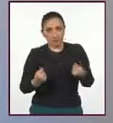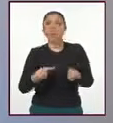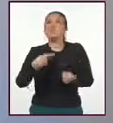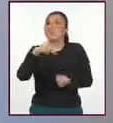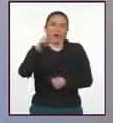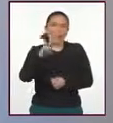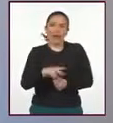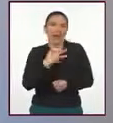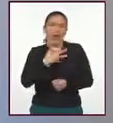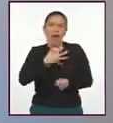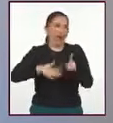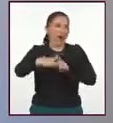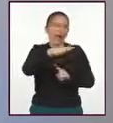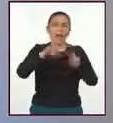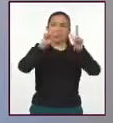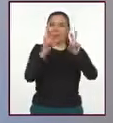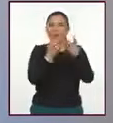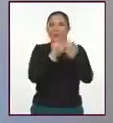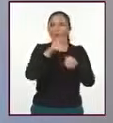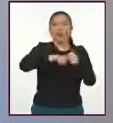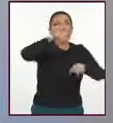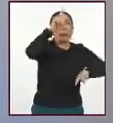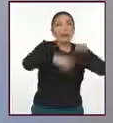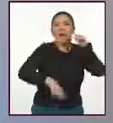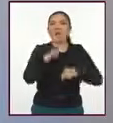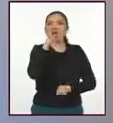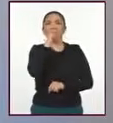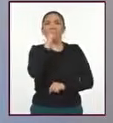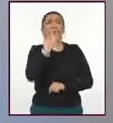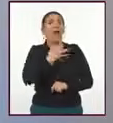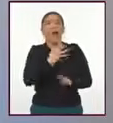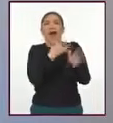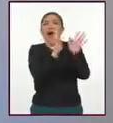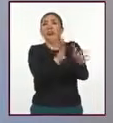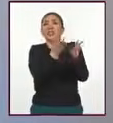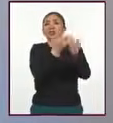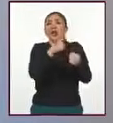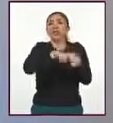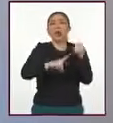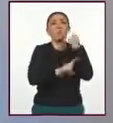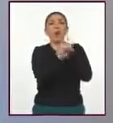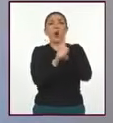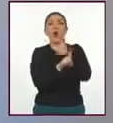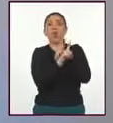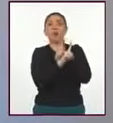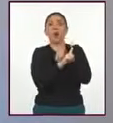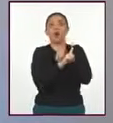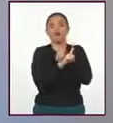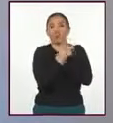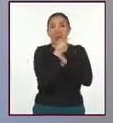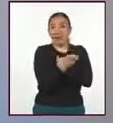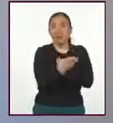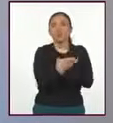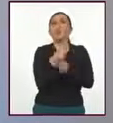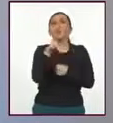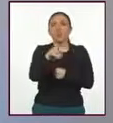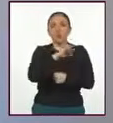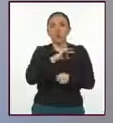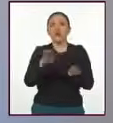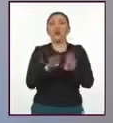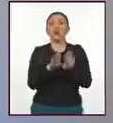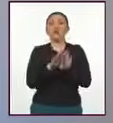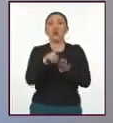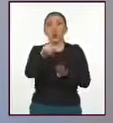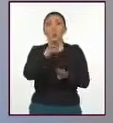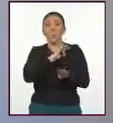social que pues, no se pueden quitar, son cosas que pues están ahí afectándonos y de las cuales, insisto, uno puede o formar más parte